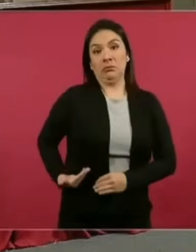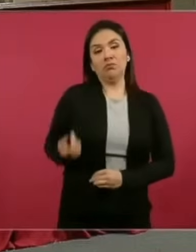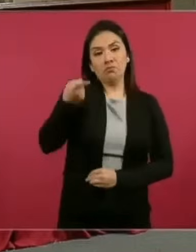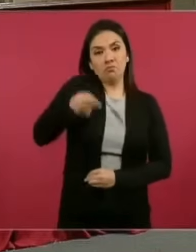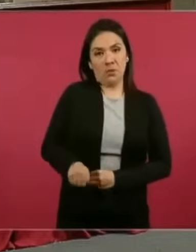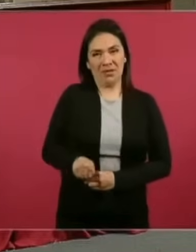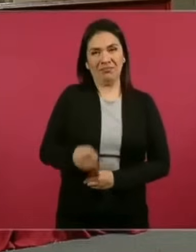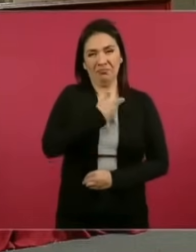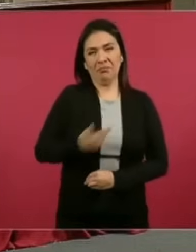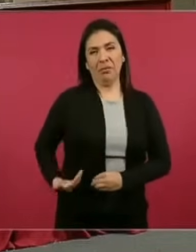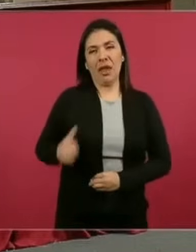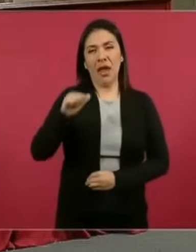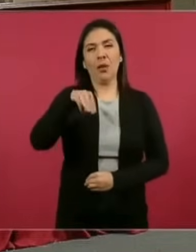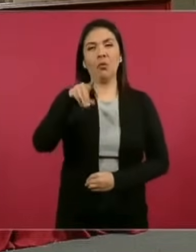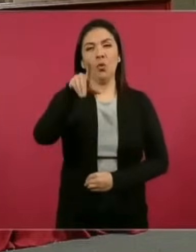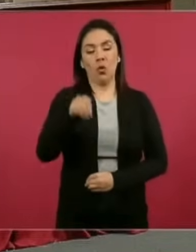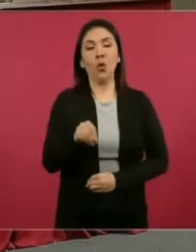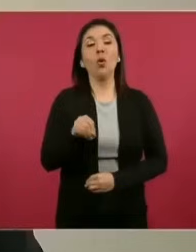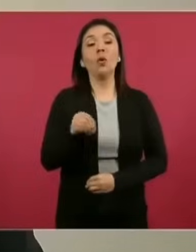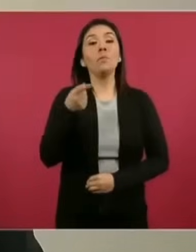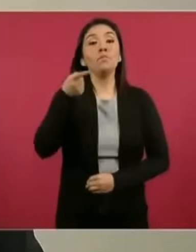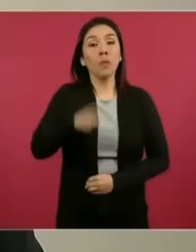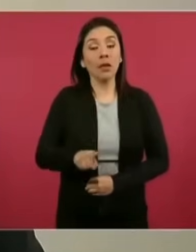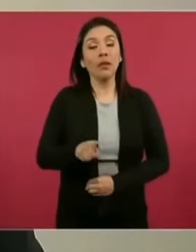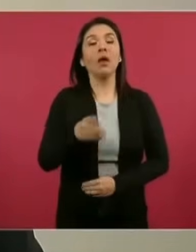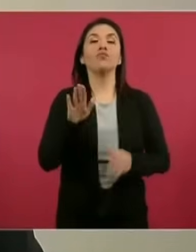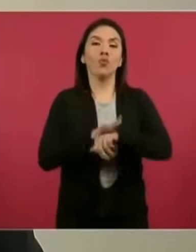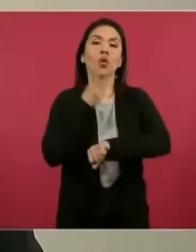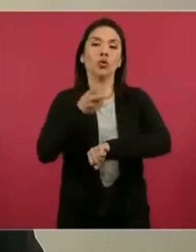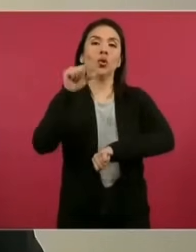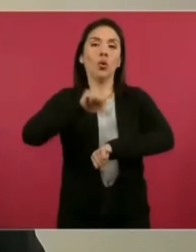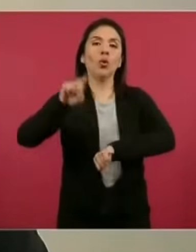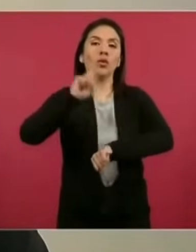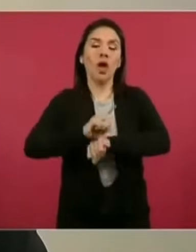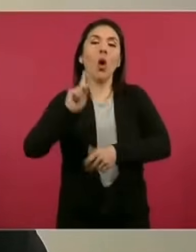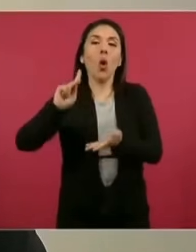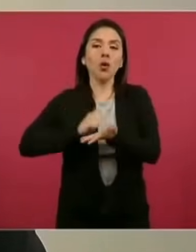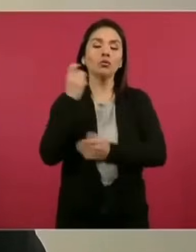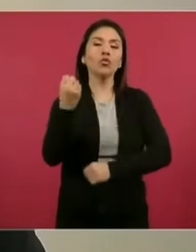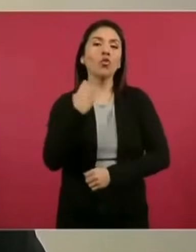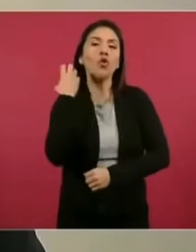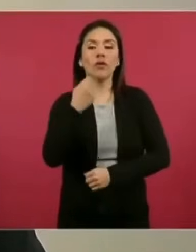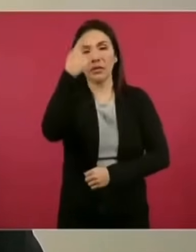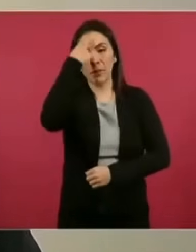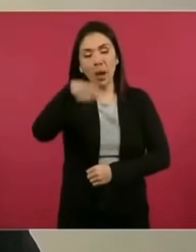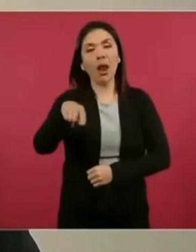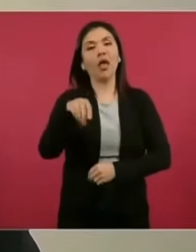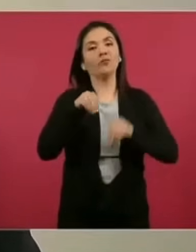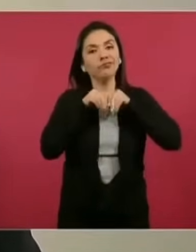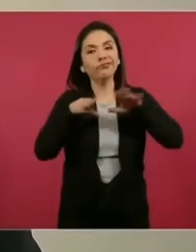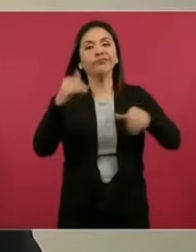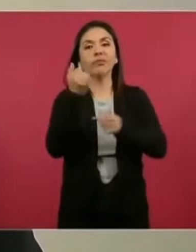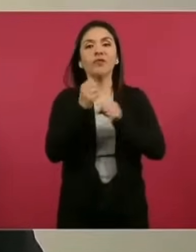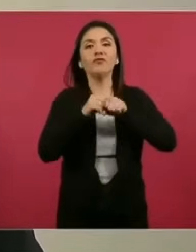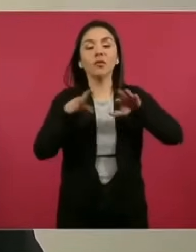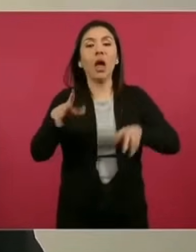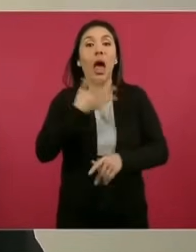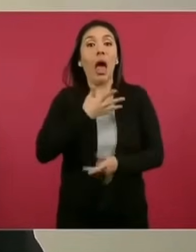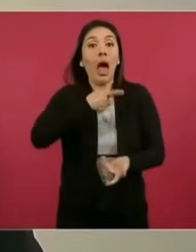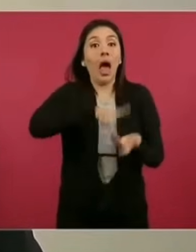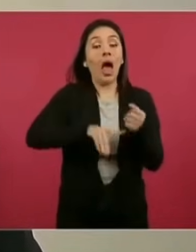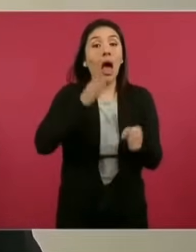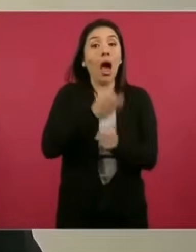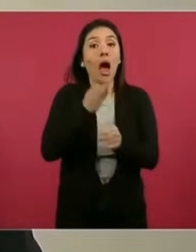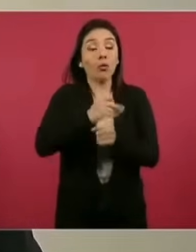presidente Andrés Manuel López Obrador, abrimos este espacio para dar a conocer la información que se cuenta